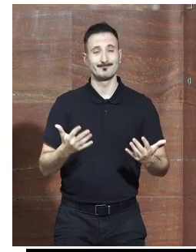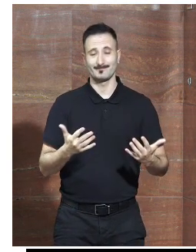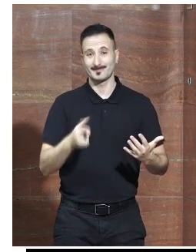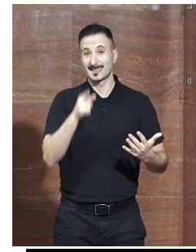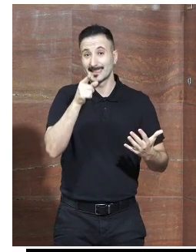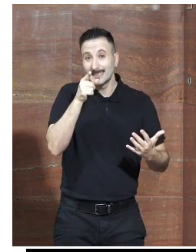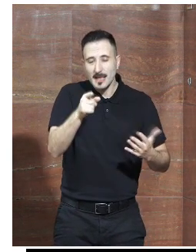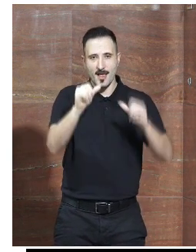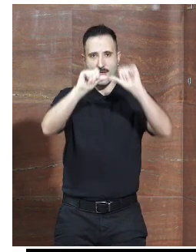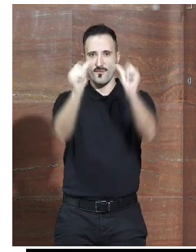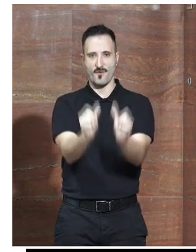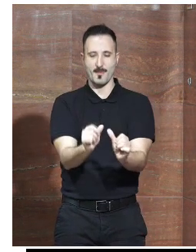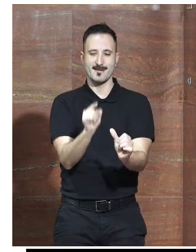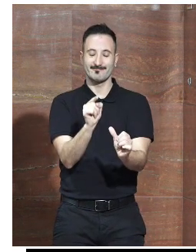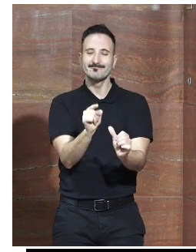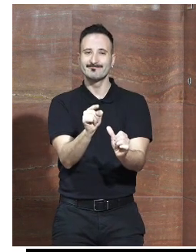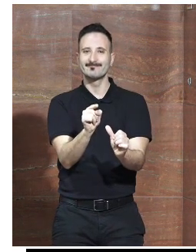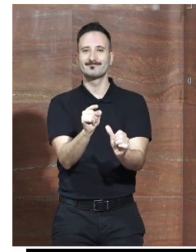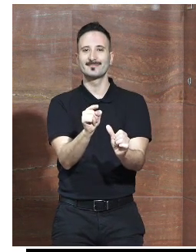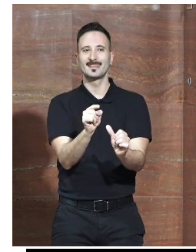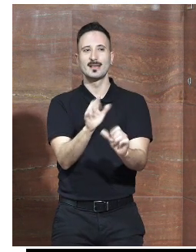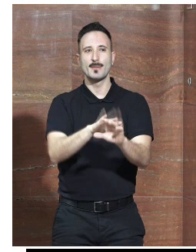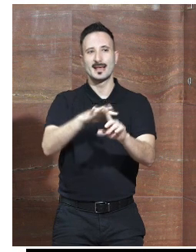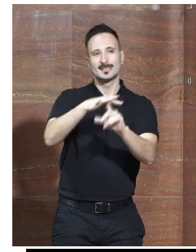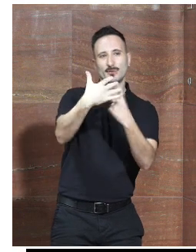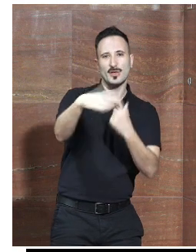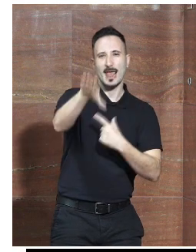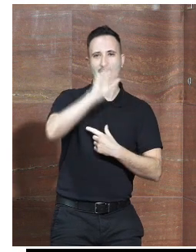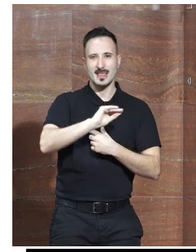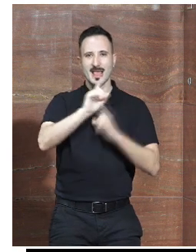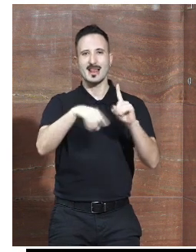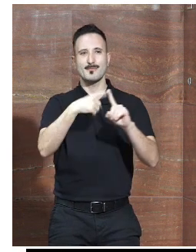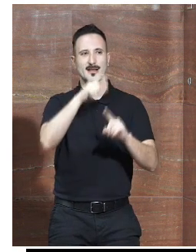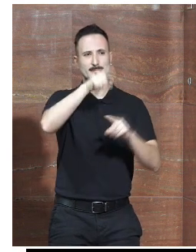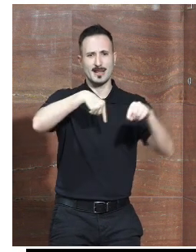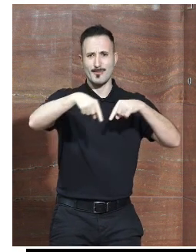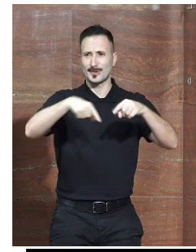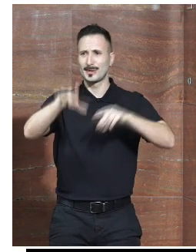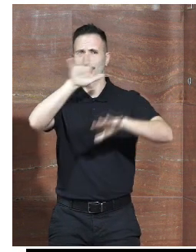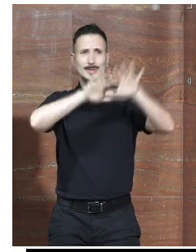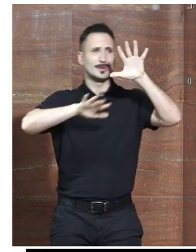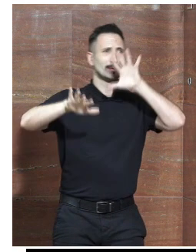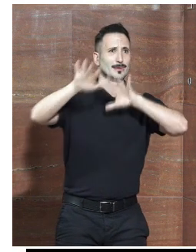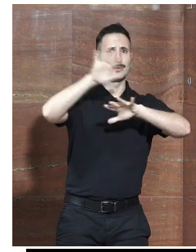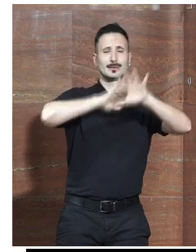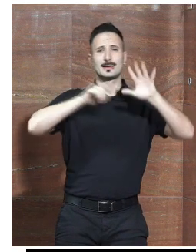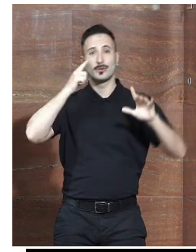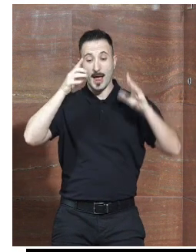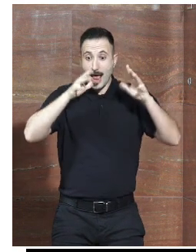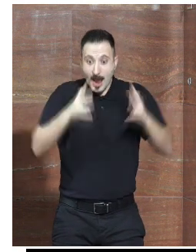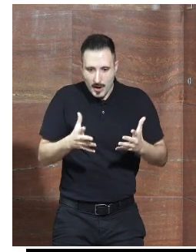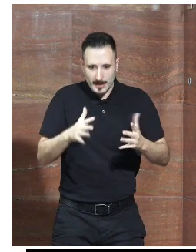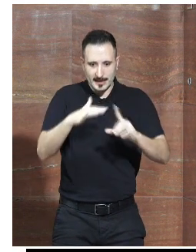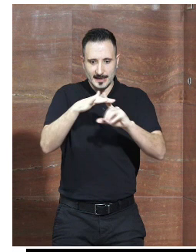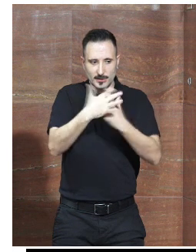es esa forma de entender, y es la complejidad de todo esto en el transporte, poder entender esa